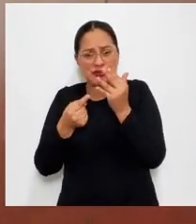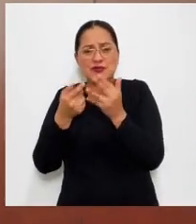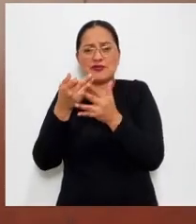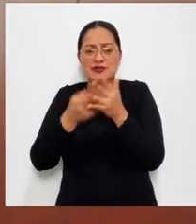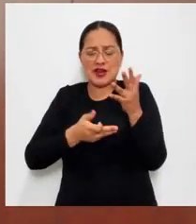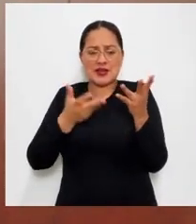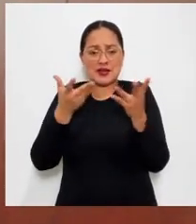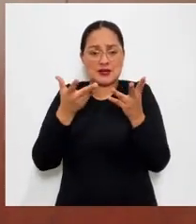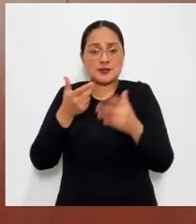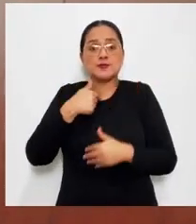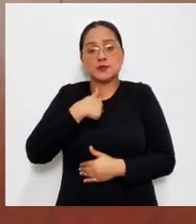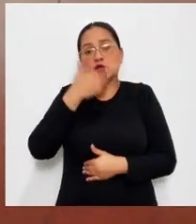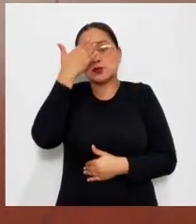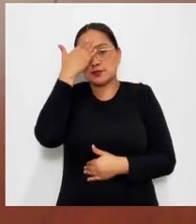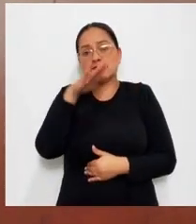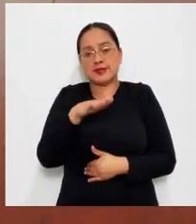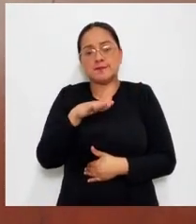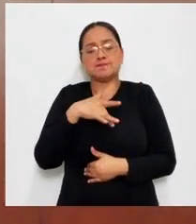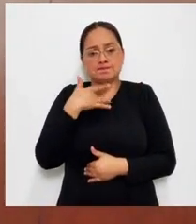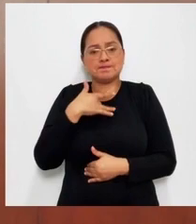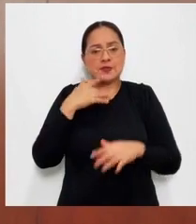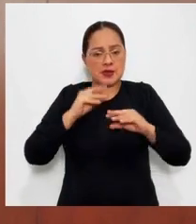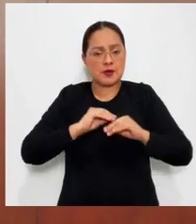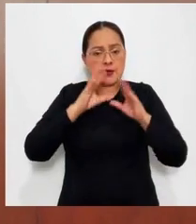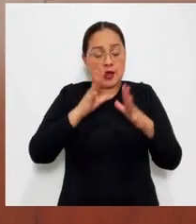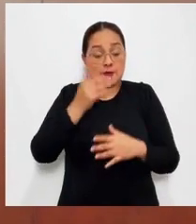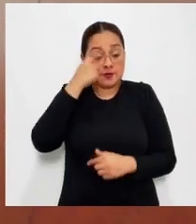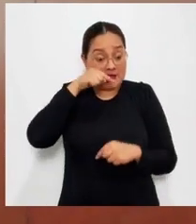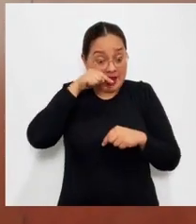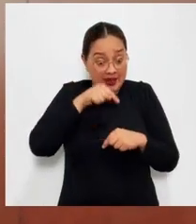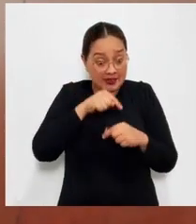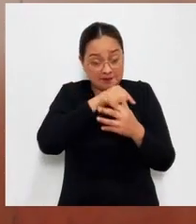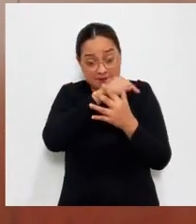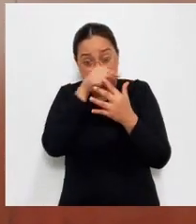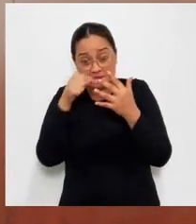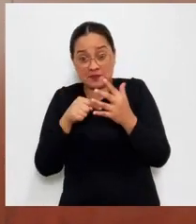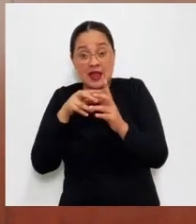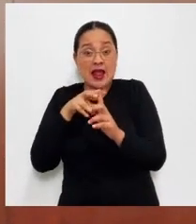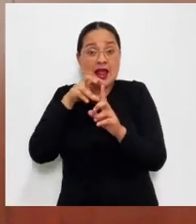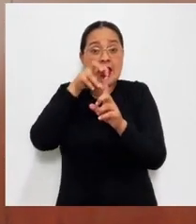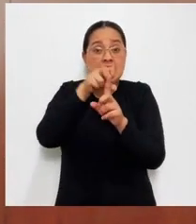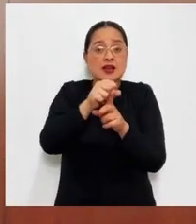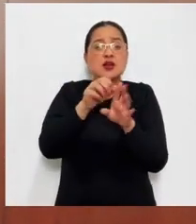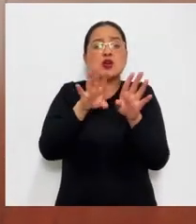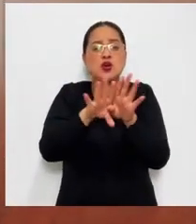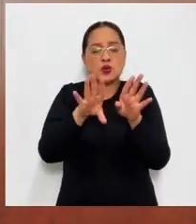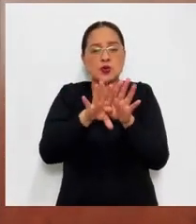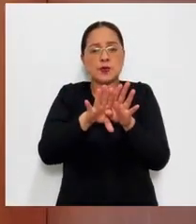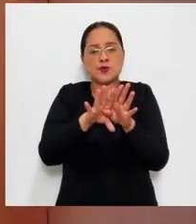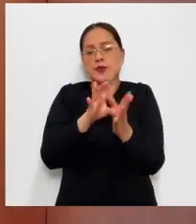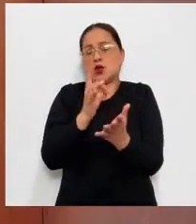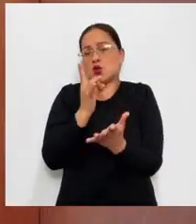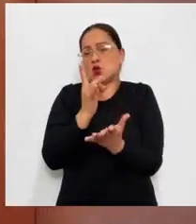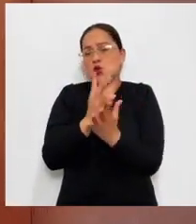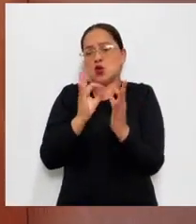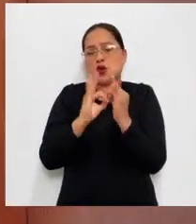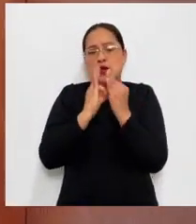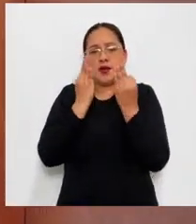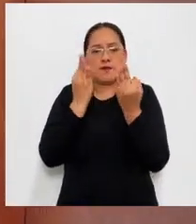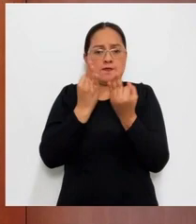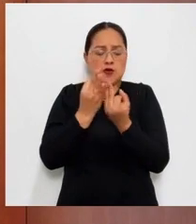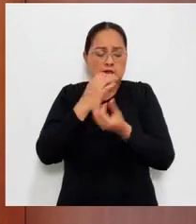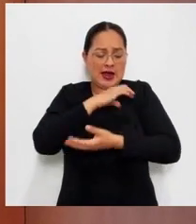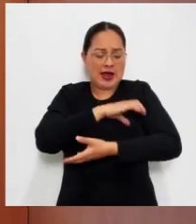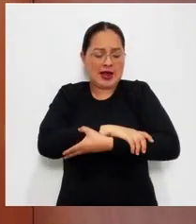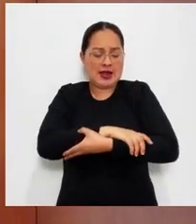retos, en donde me queda claro que para poder sacar adelante estos grandes retos que tiene nuestro país, la única